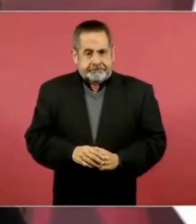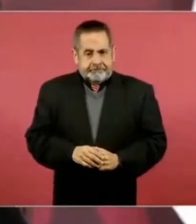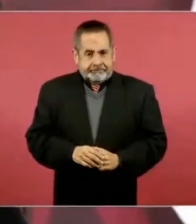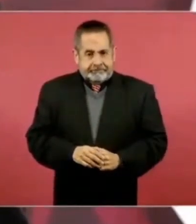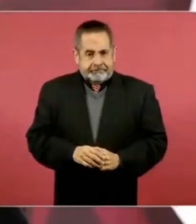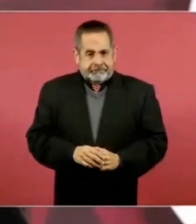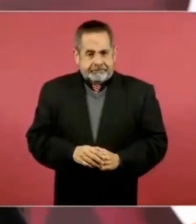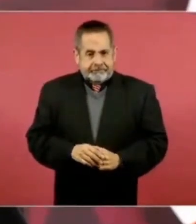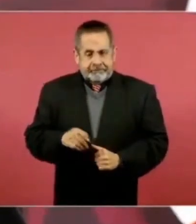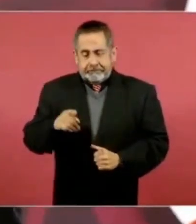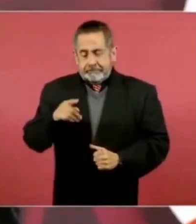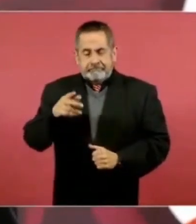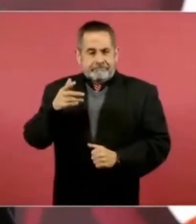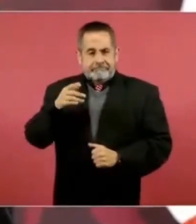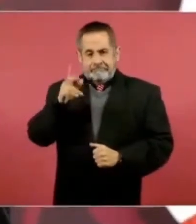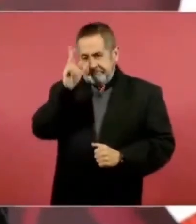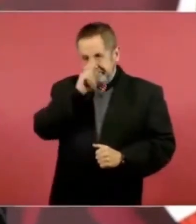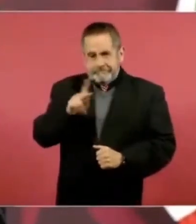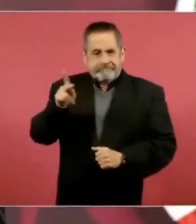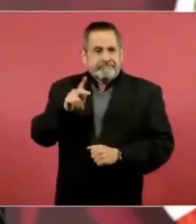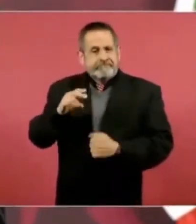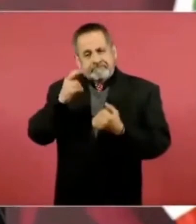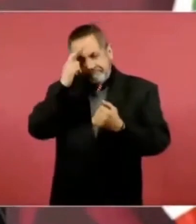nuestro prócer Madero.